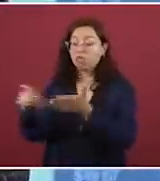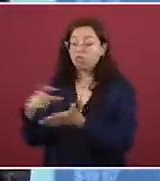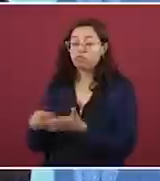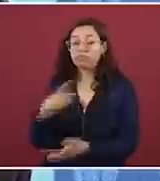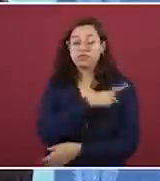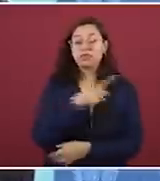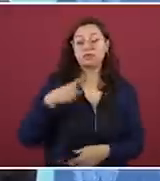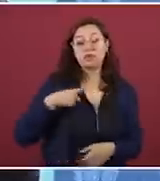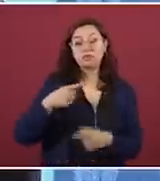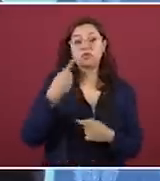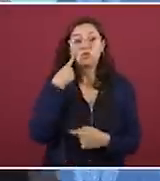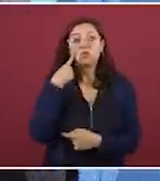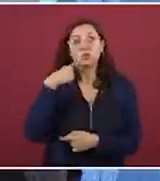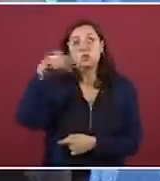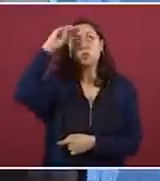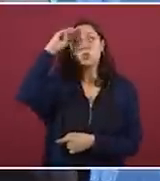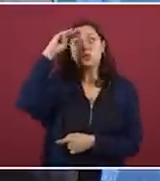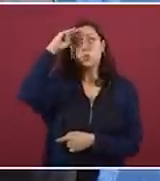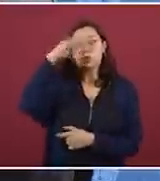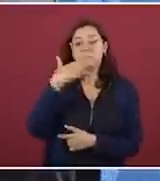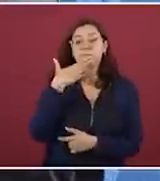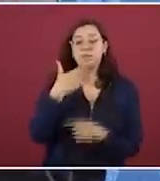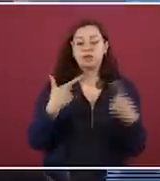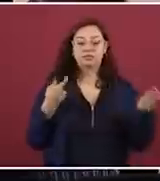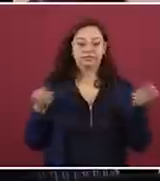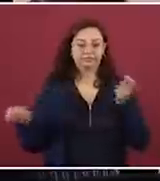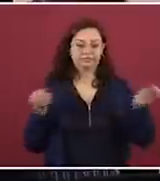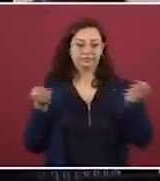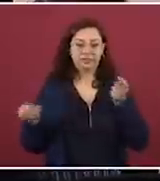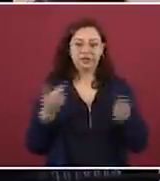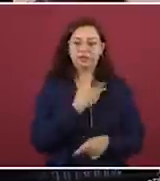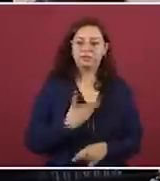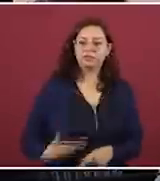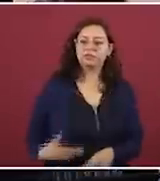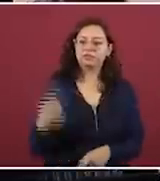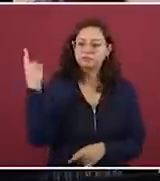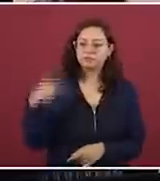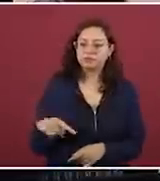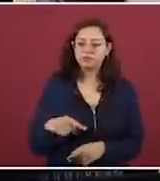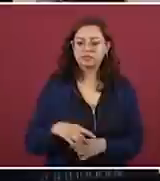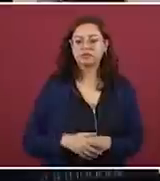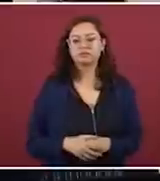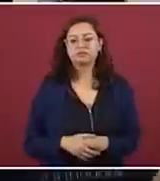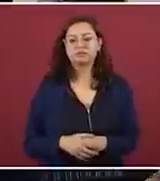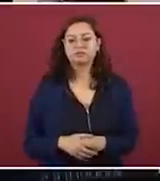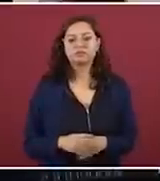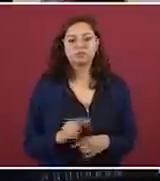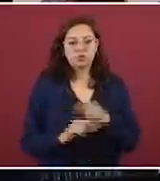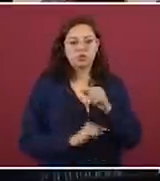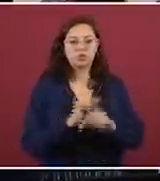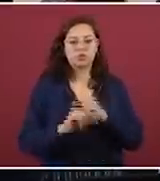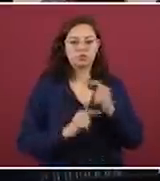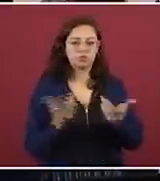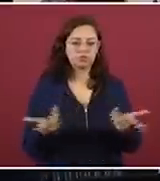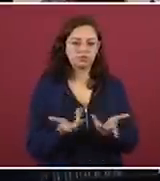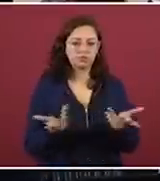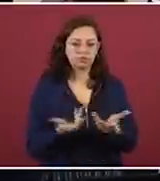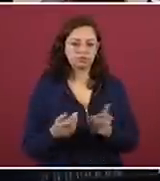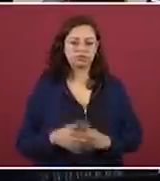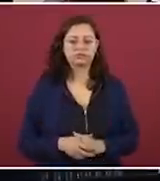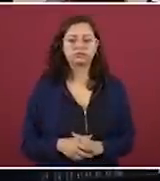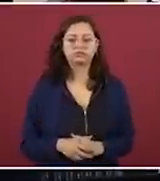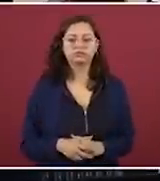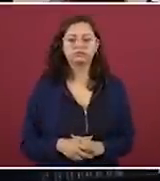es lo que va regulando el mercado y es lo que nos ha instruido el señor presidente que vayamos haciendo. Y el resto